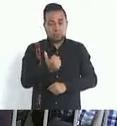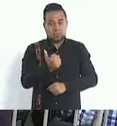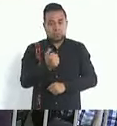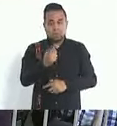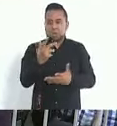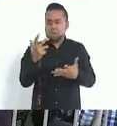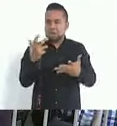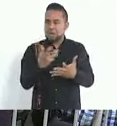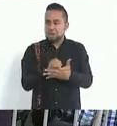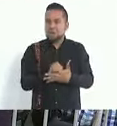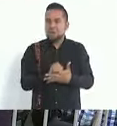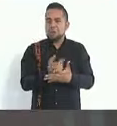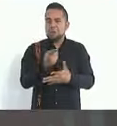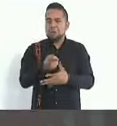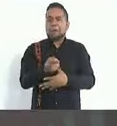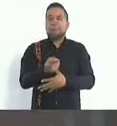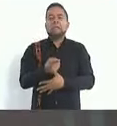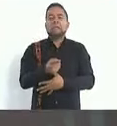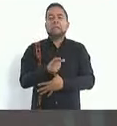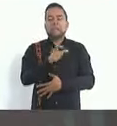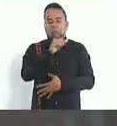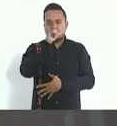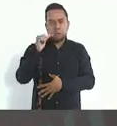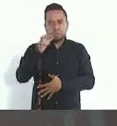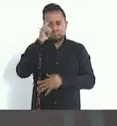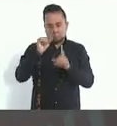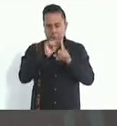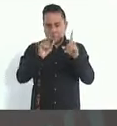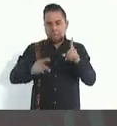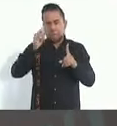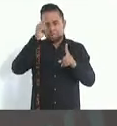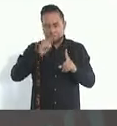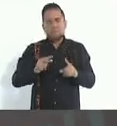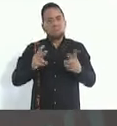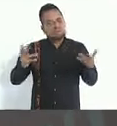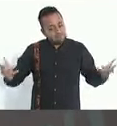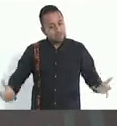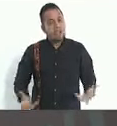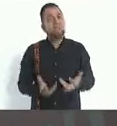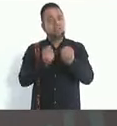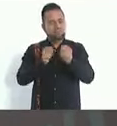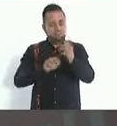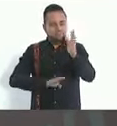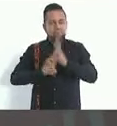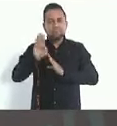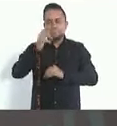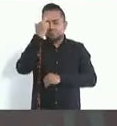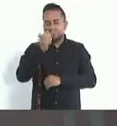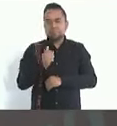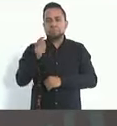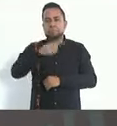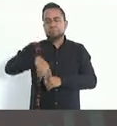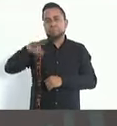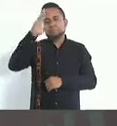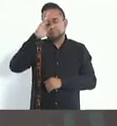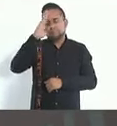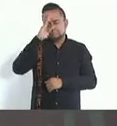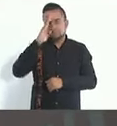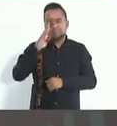triunfó y sacó adelante a nuestra república, porque imagínense